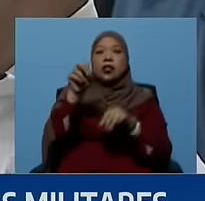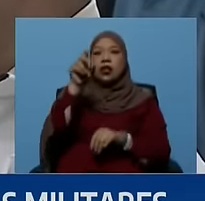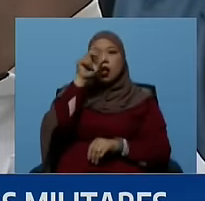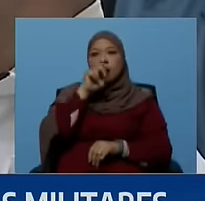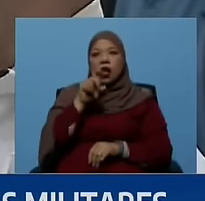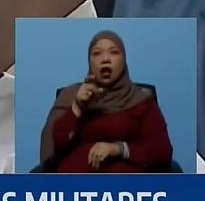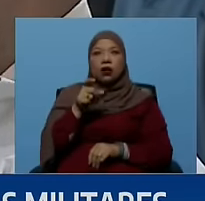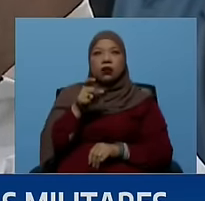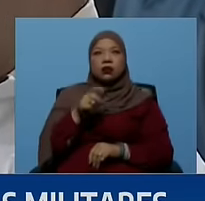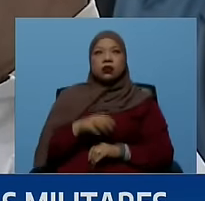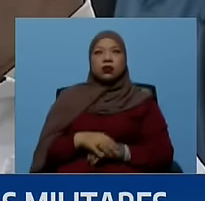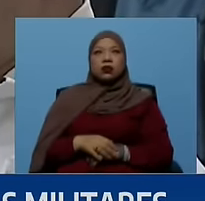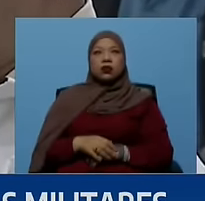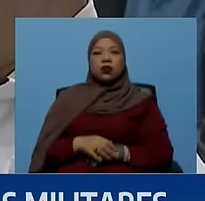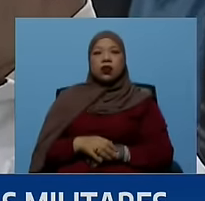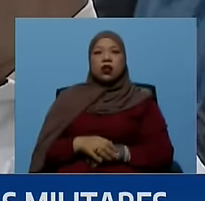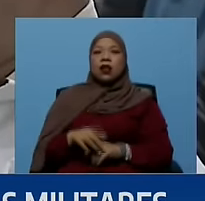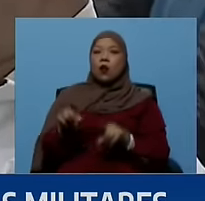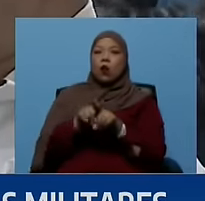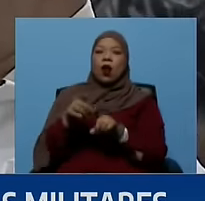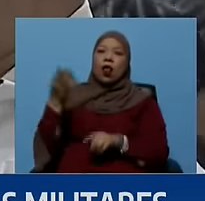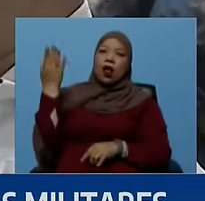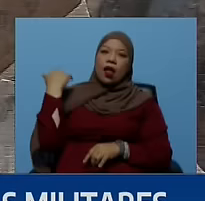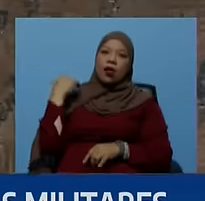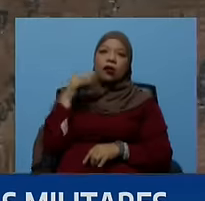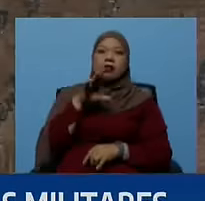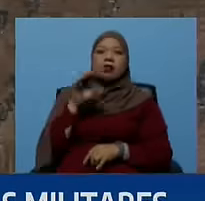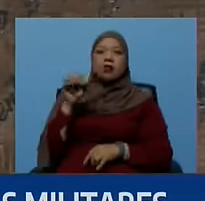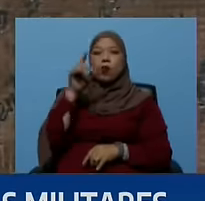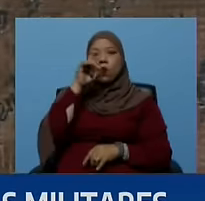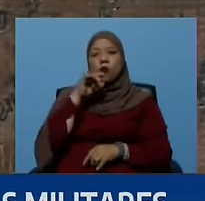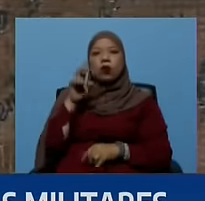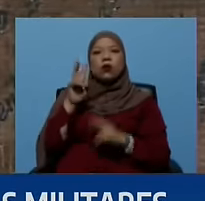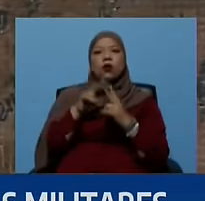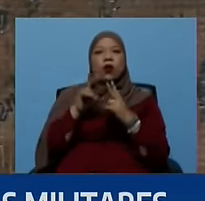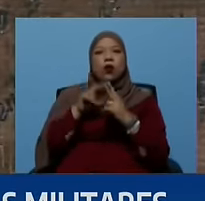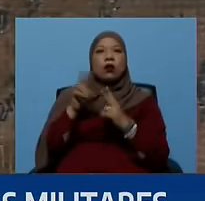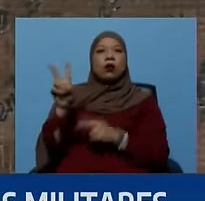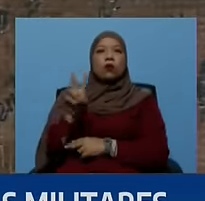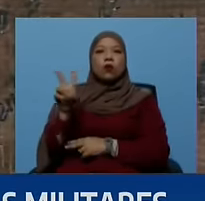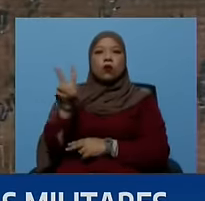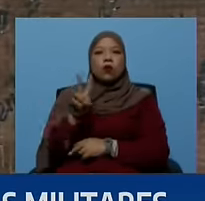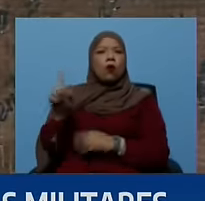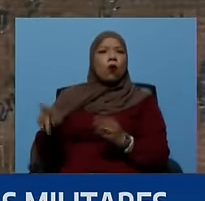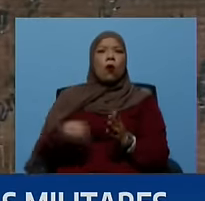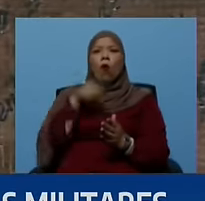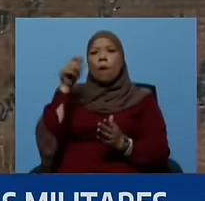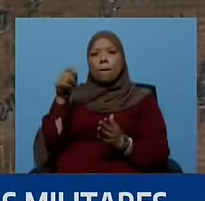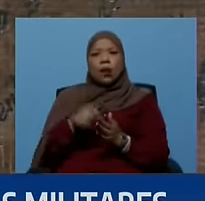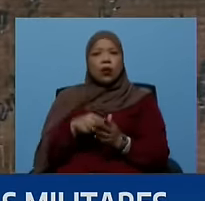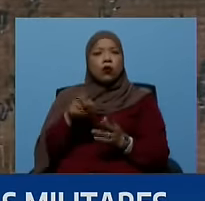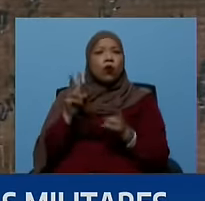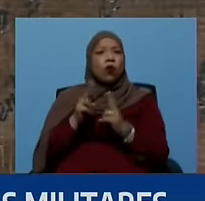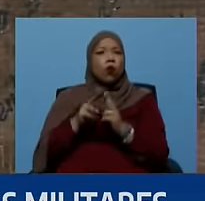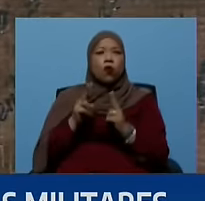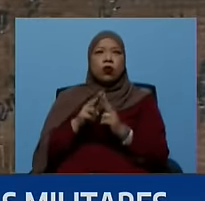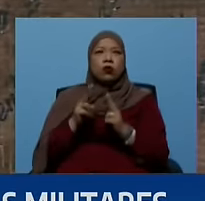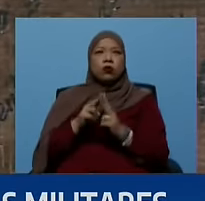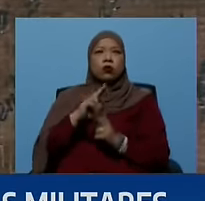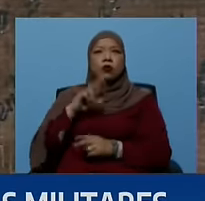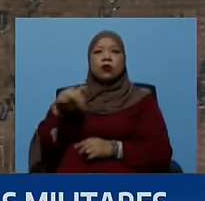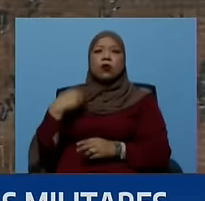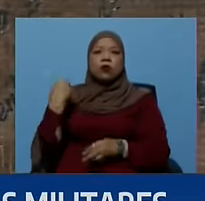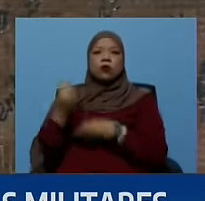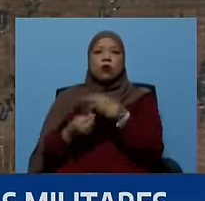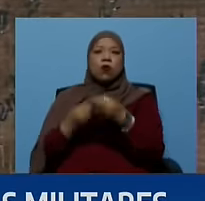70 como en el 50 yo me conozco el valle completo como la palma de mi mano porque nosotros